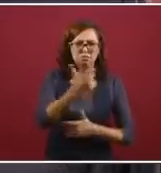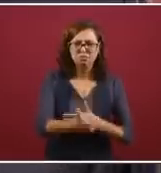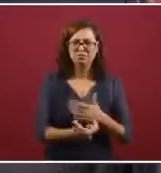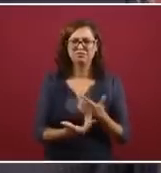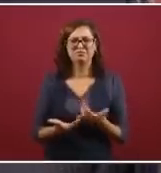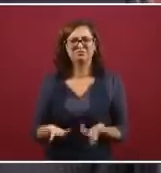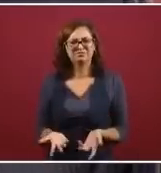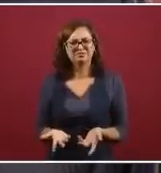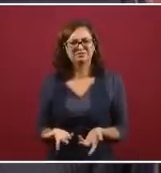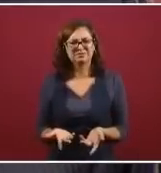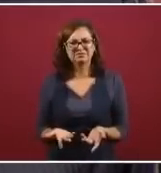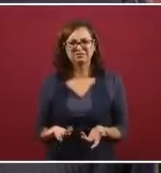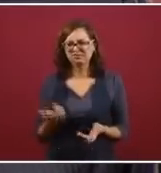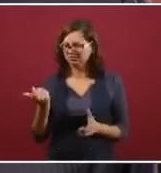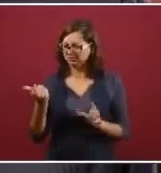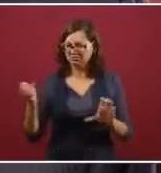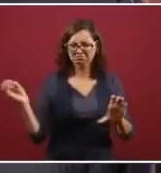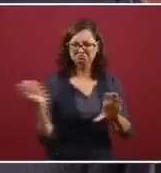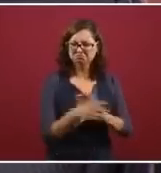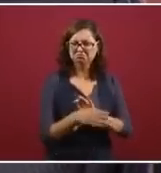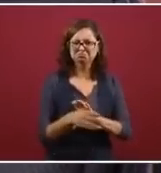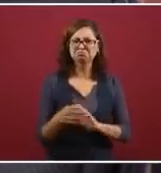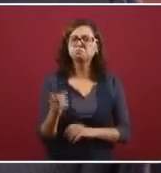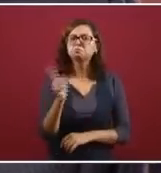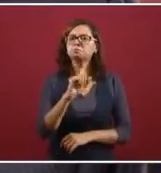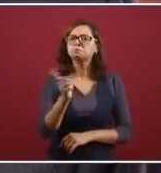¿Por qué no va al salario